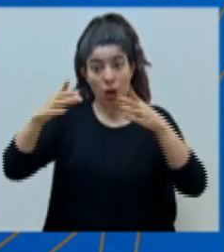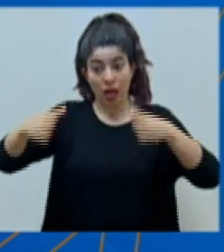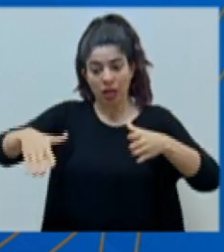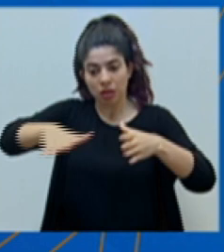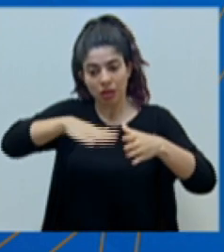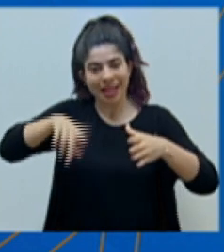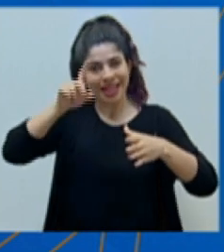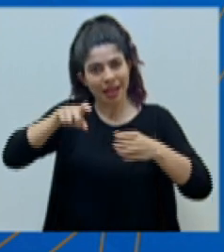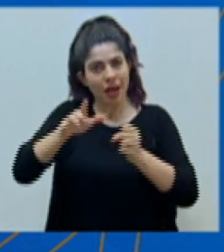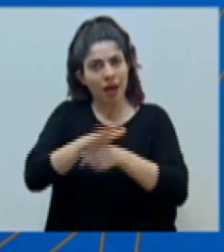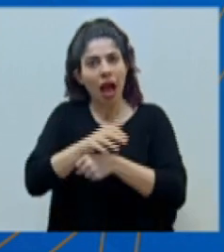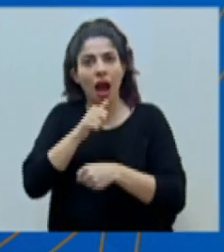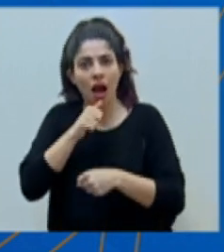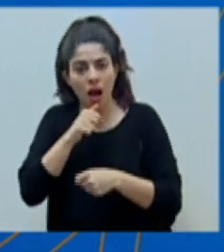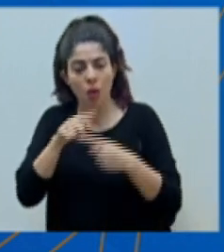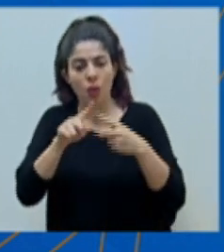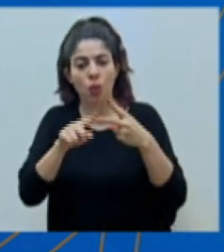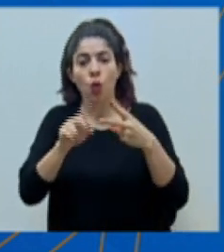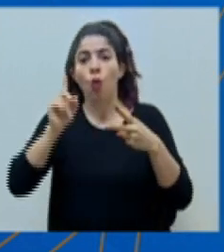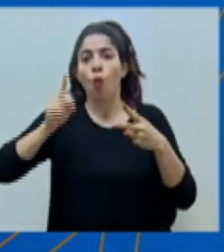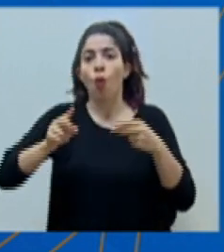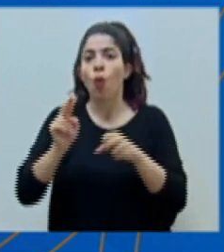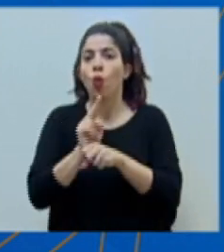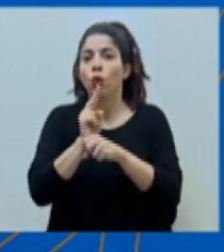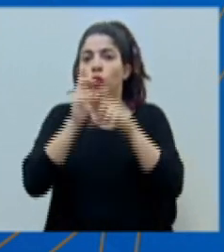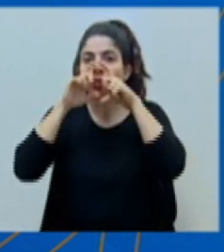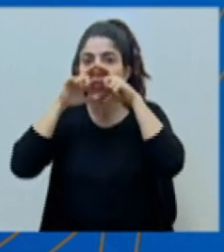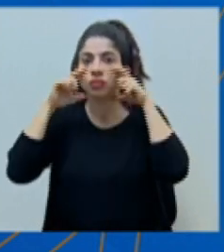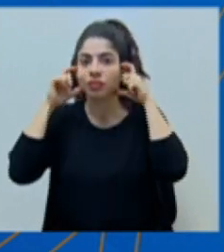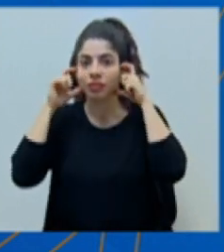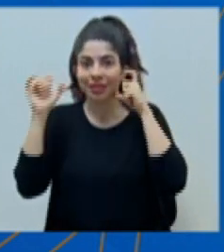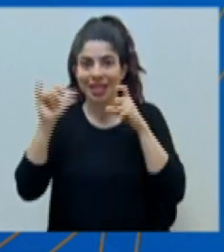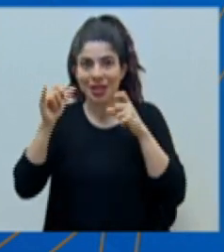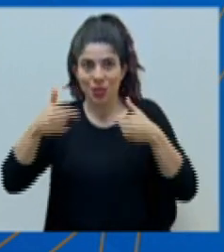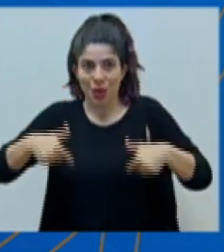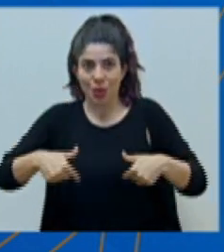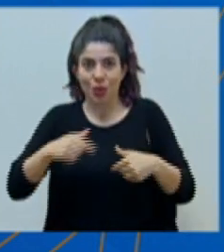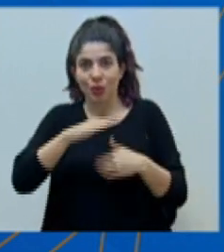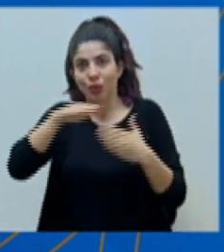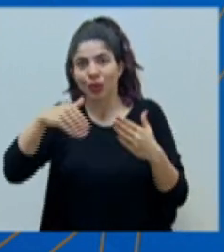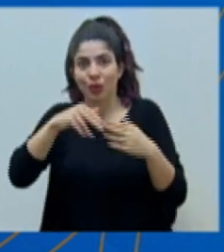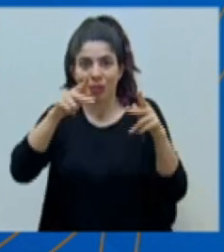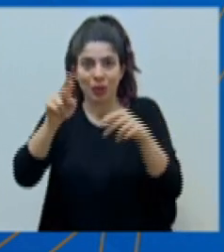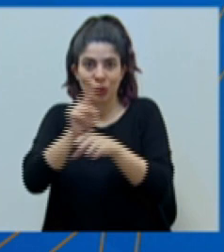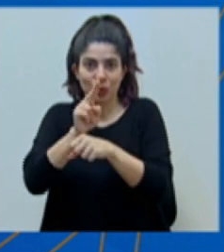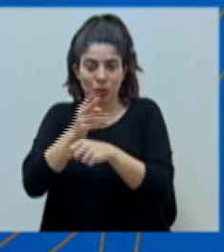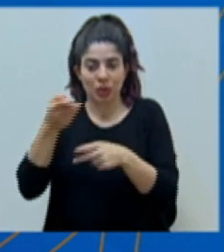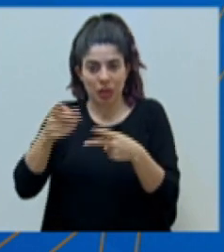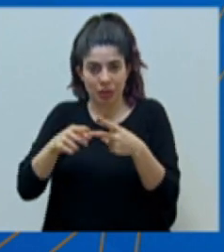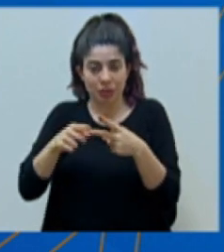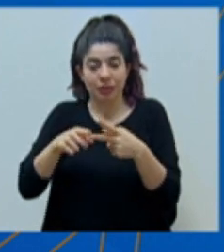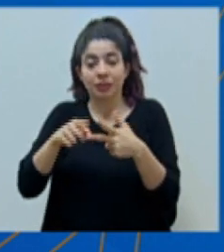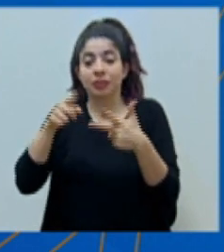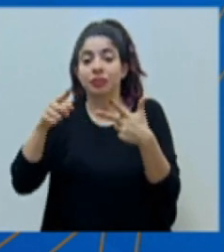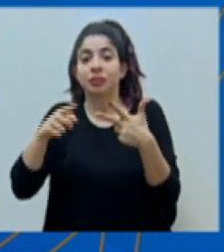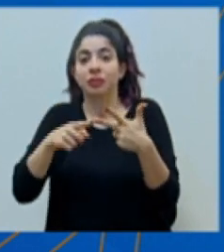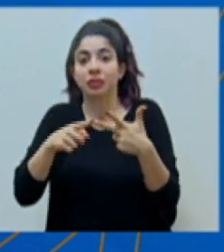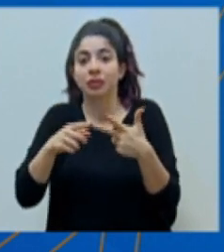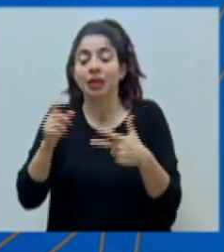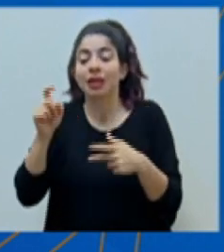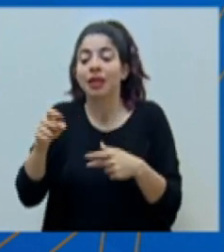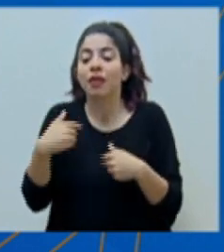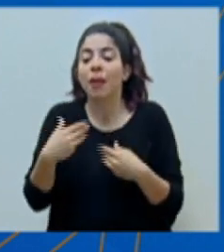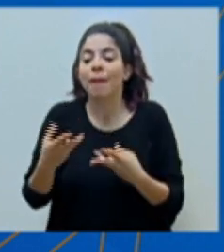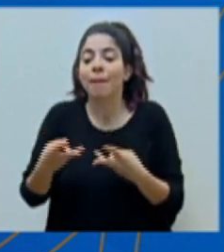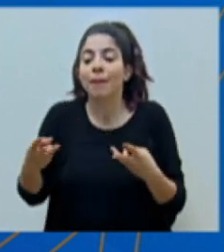de agua. El uso de la mascarilla es obligatorio, como lo estamos haciendo hoy día todos los ciudadanos del país, y contar con los insumos